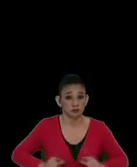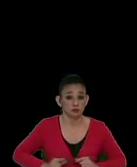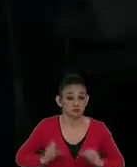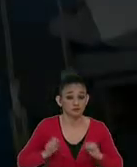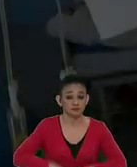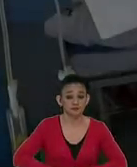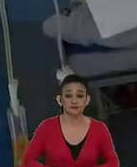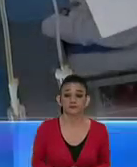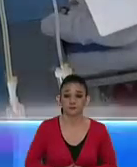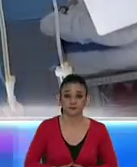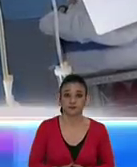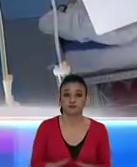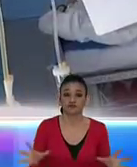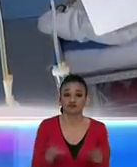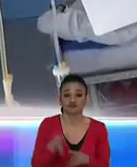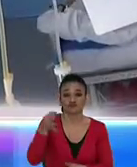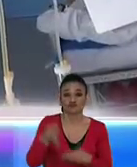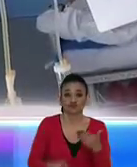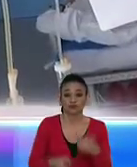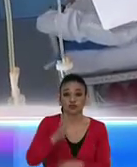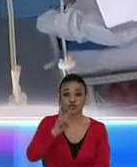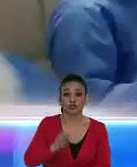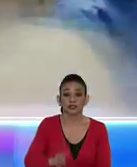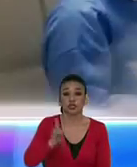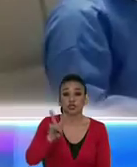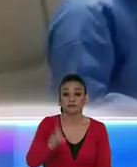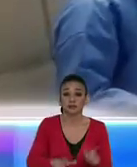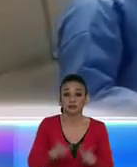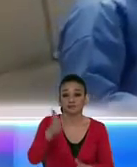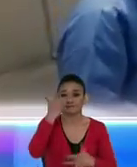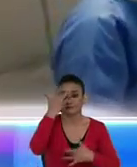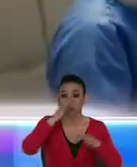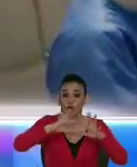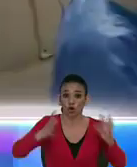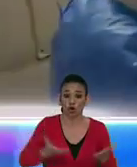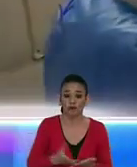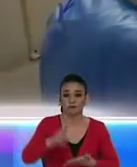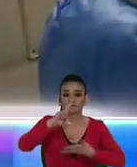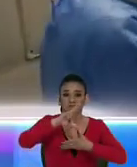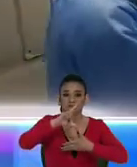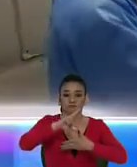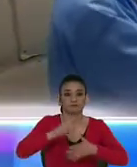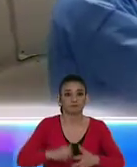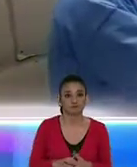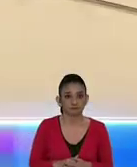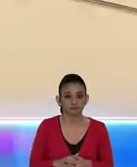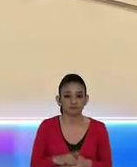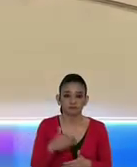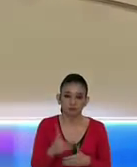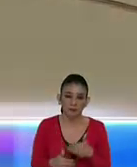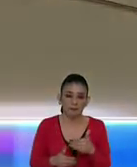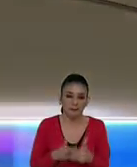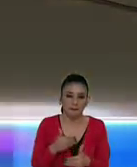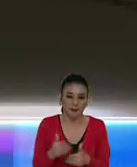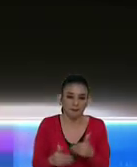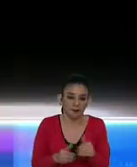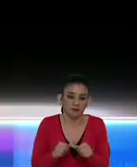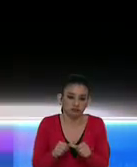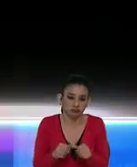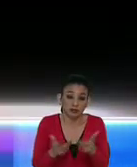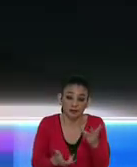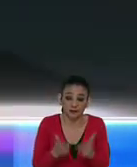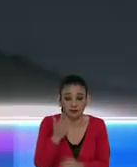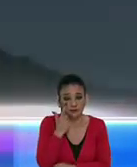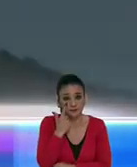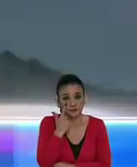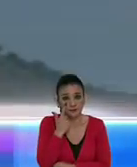En total, hay 202 personas infectadas en toda América Latina, aunque la situación evoluciona minuto a minuto.